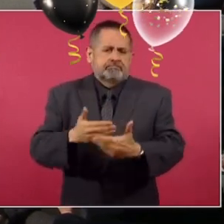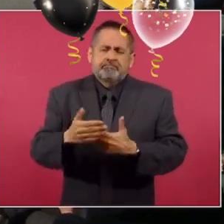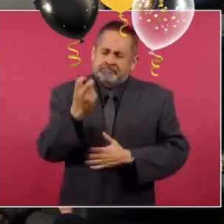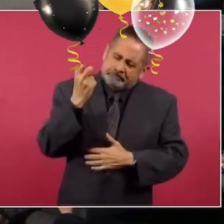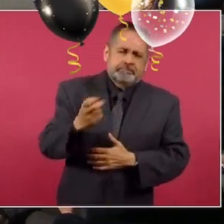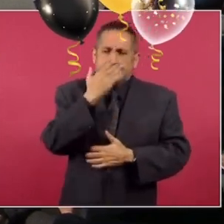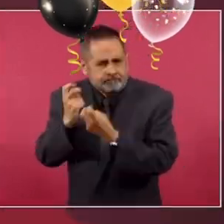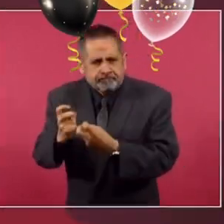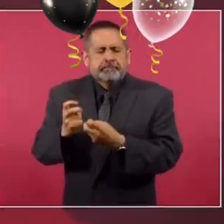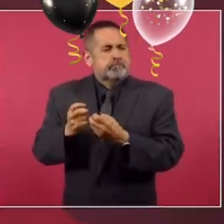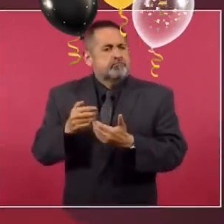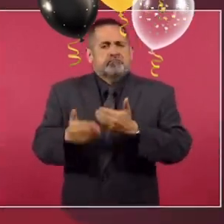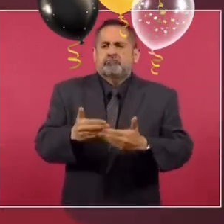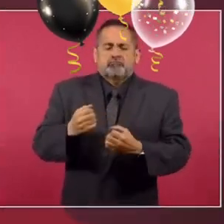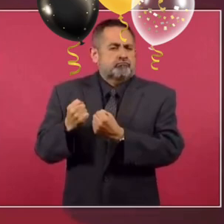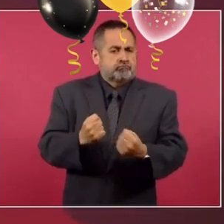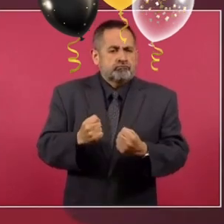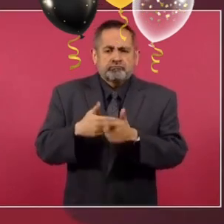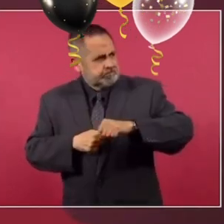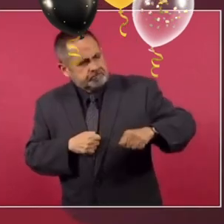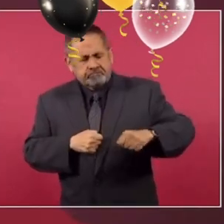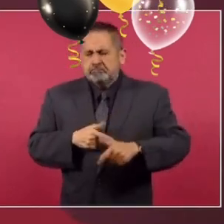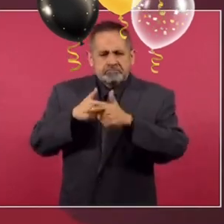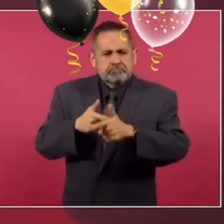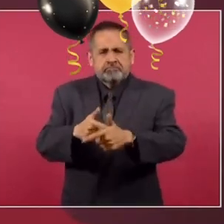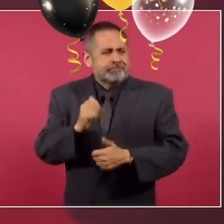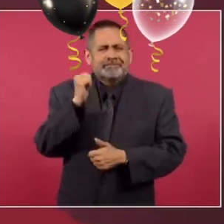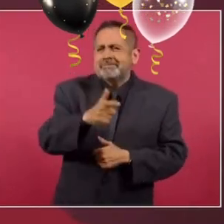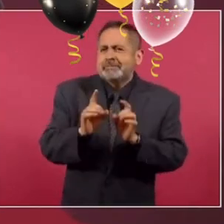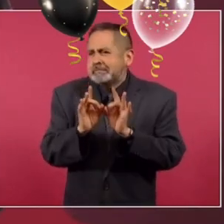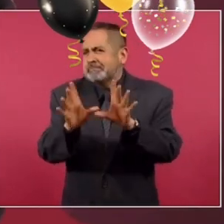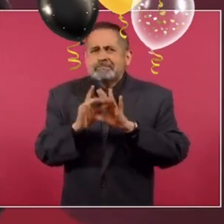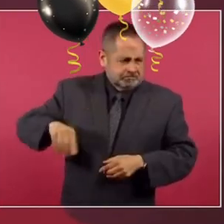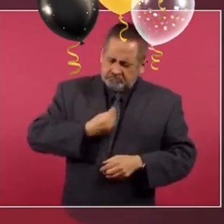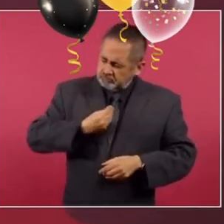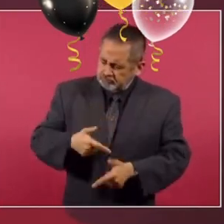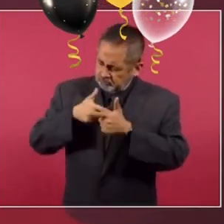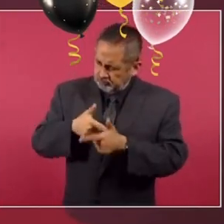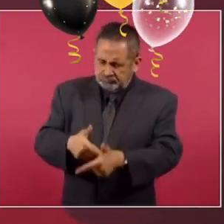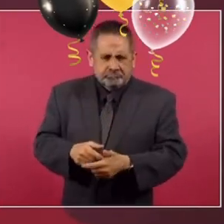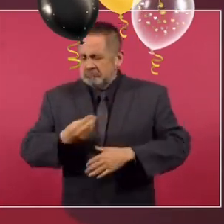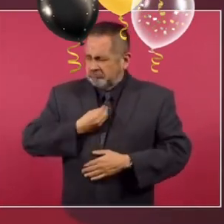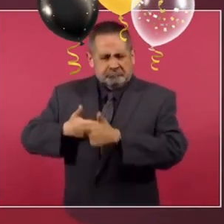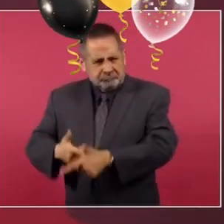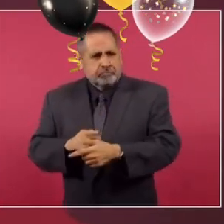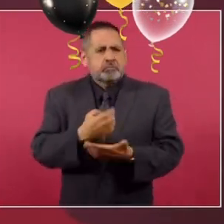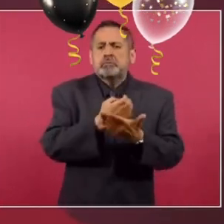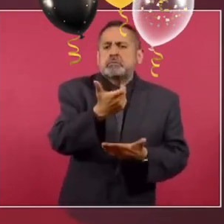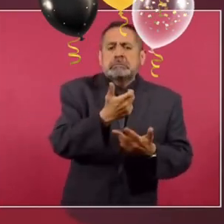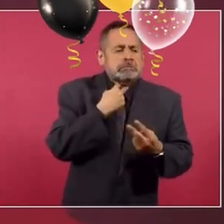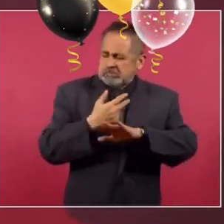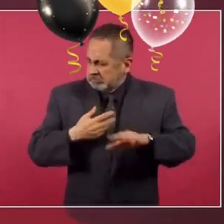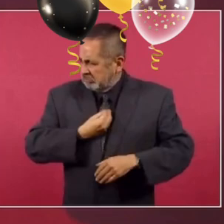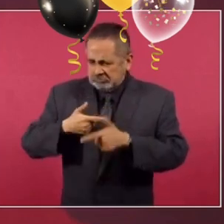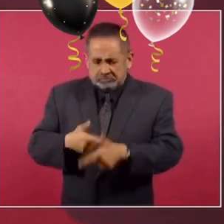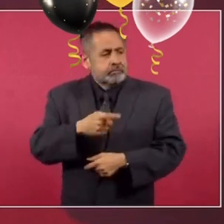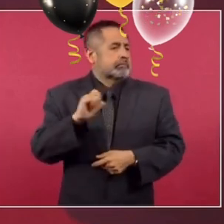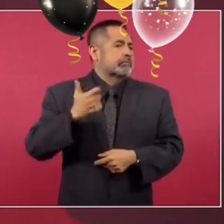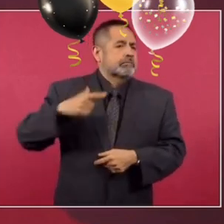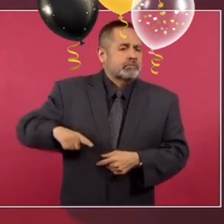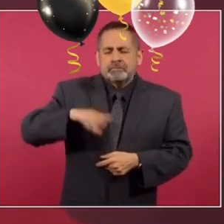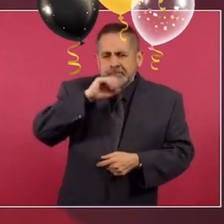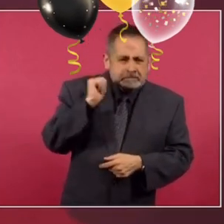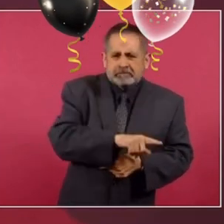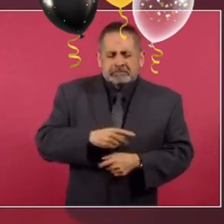¿no? De ahí dimana nuestra fortaleza para resistir cualquier calamidad. Llámese pandemia, crisis económica, malos